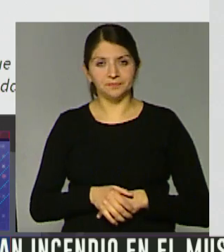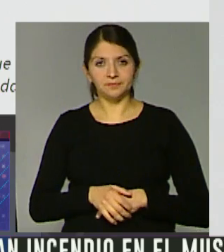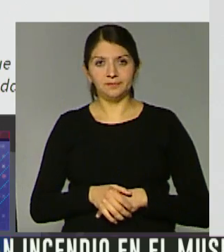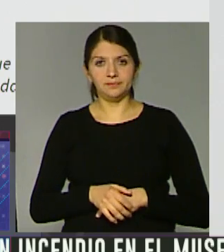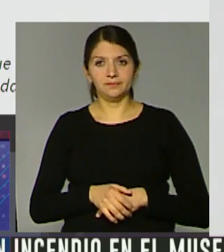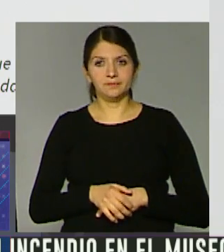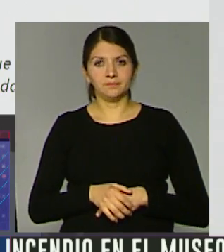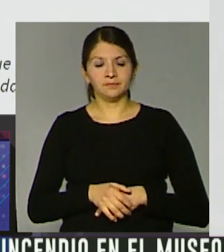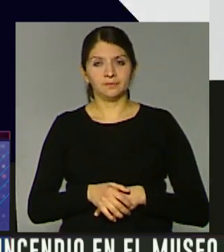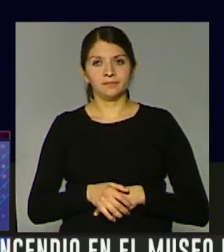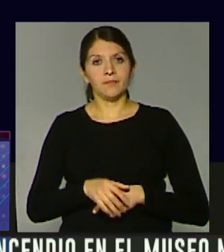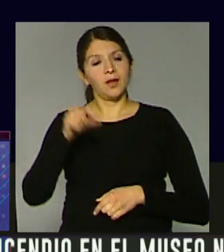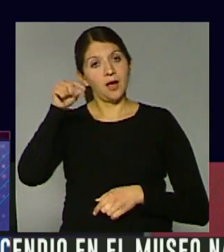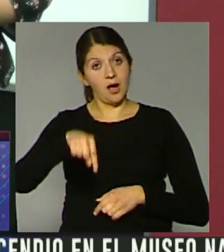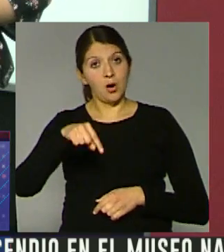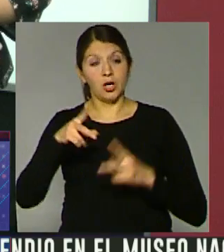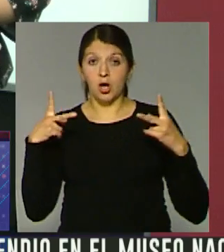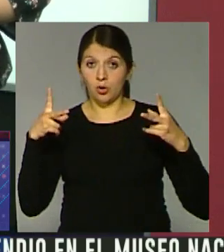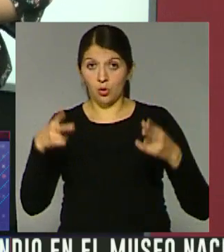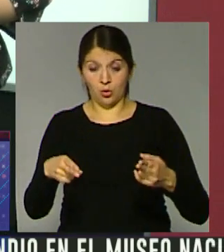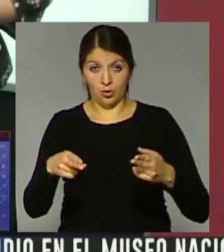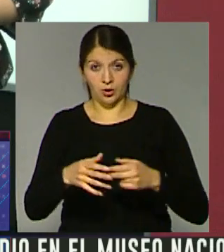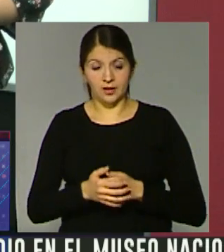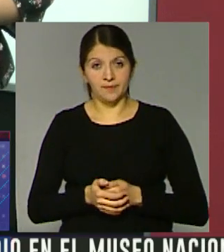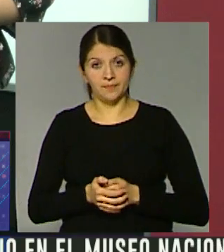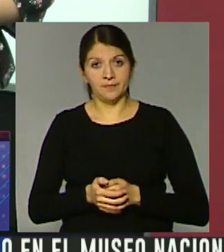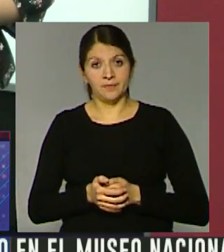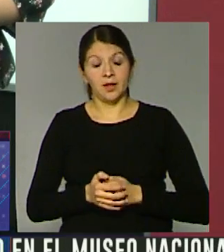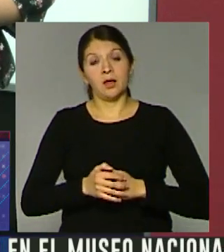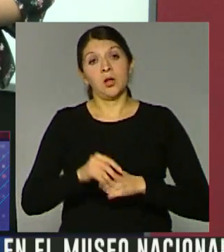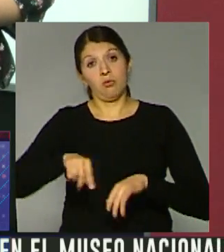www.unidiversidad.com.ar. Bueno, ahora sí es momento de ir a un corte en Unidiversidad Noticias hasta